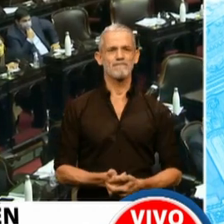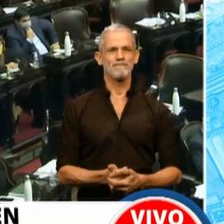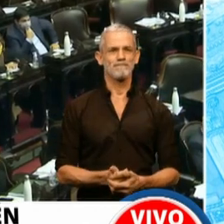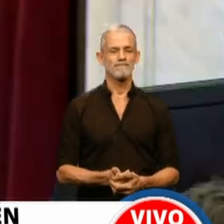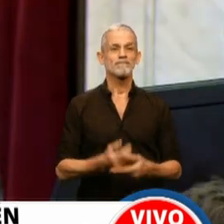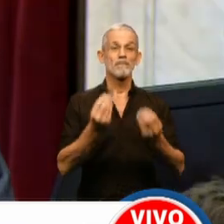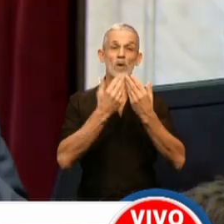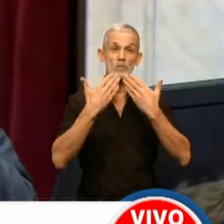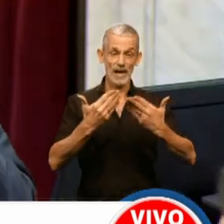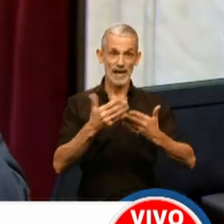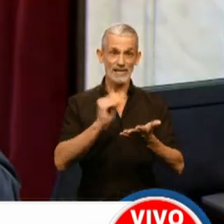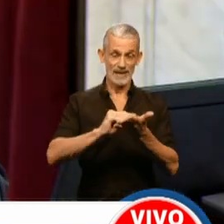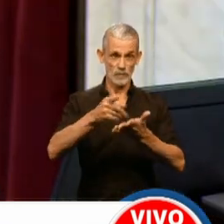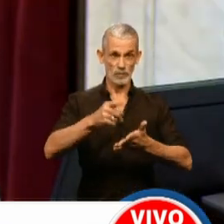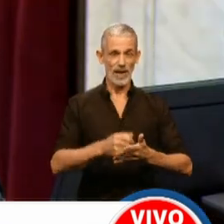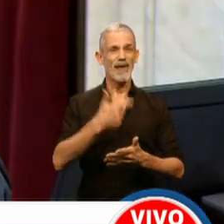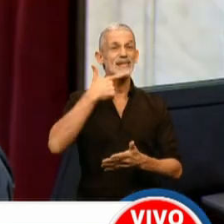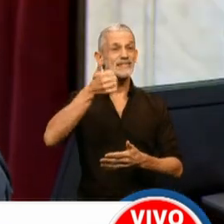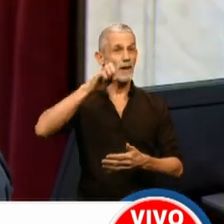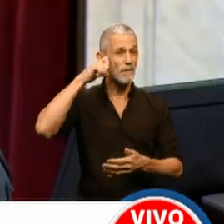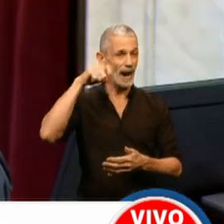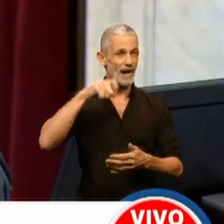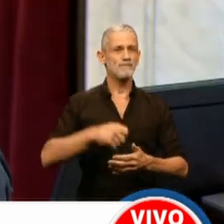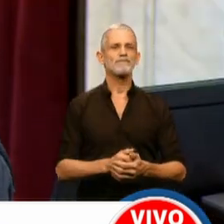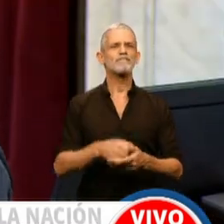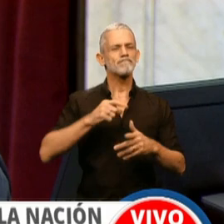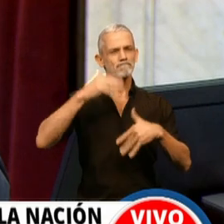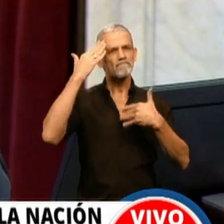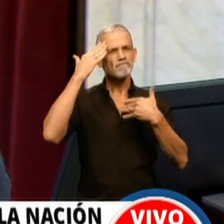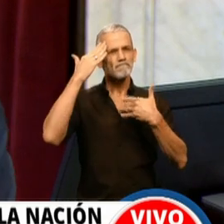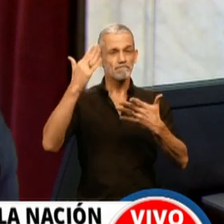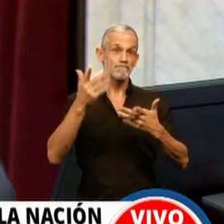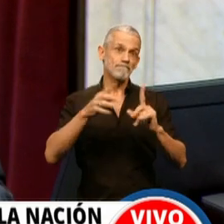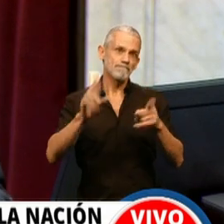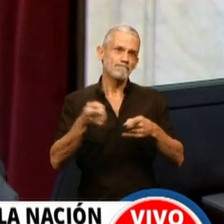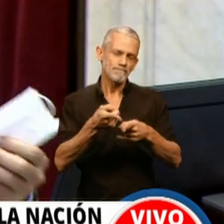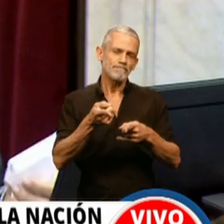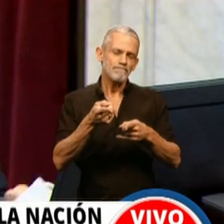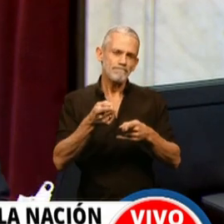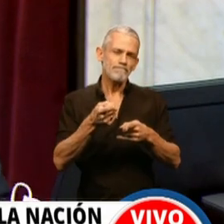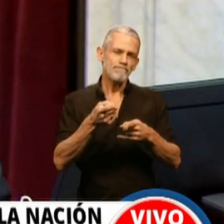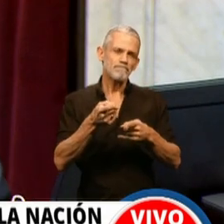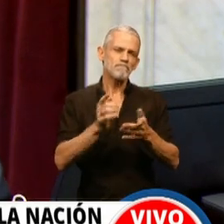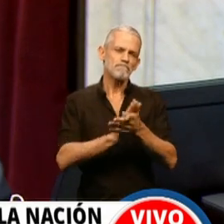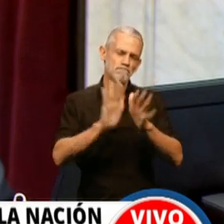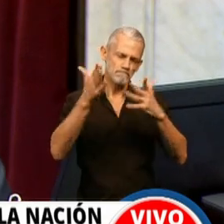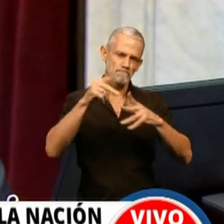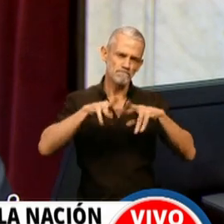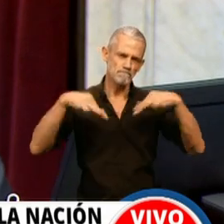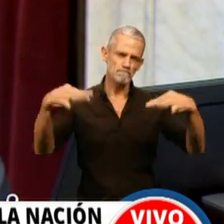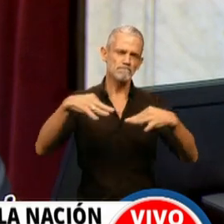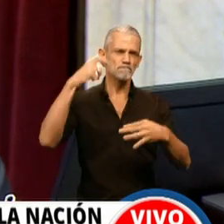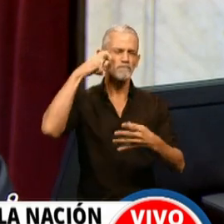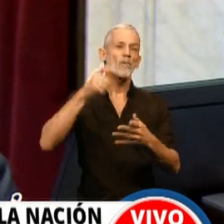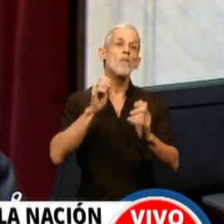muchas gracias diputada sapag demandó además un reconocimiento de toda esta cámara